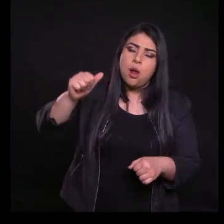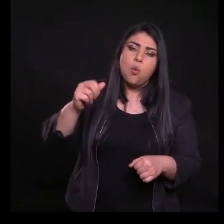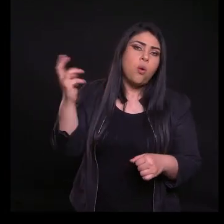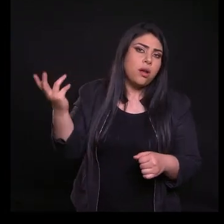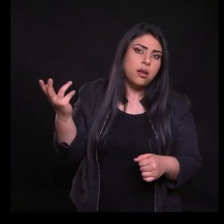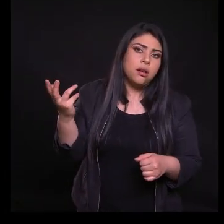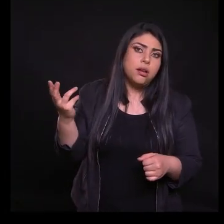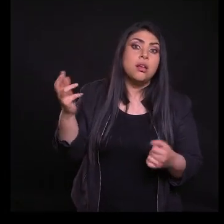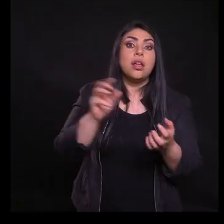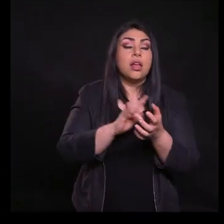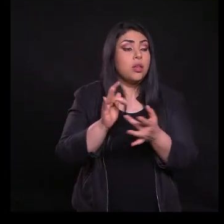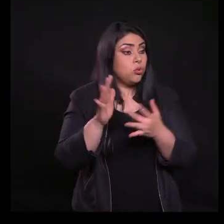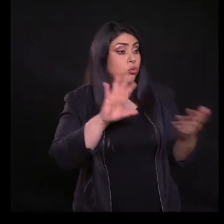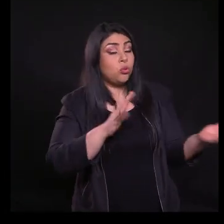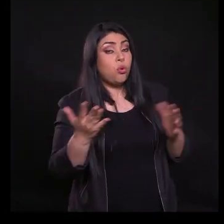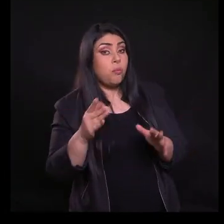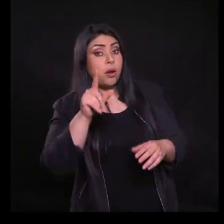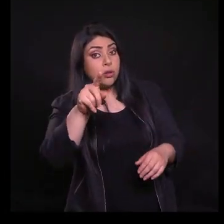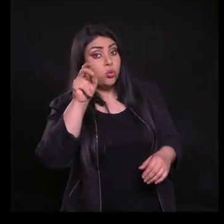y las compara